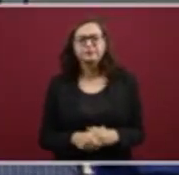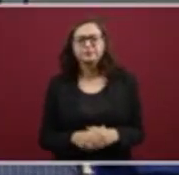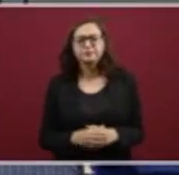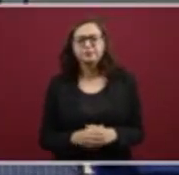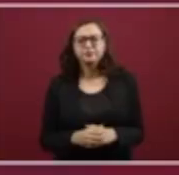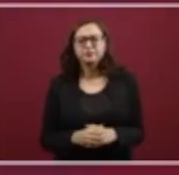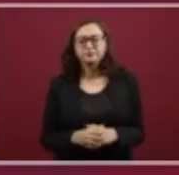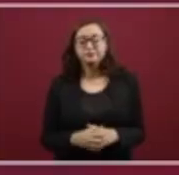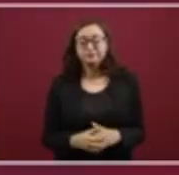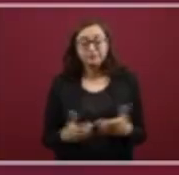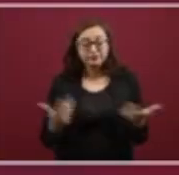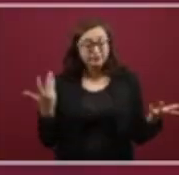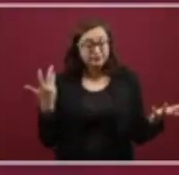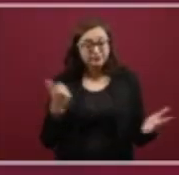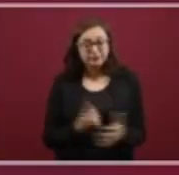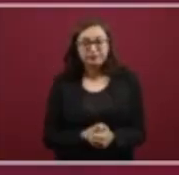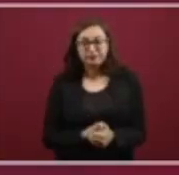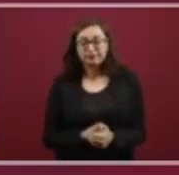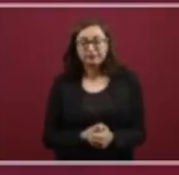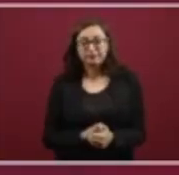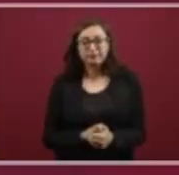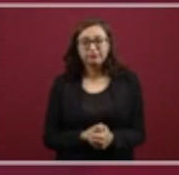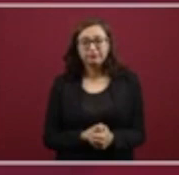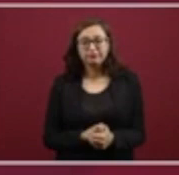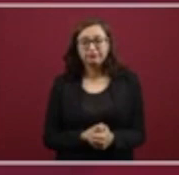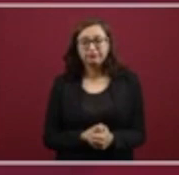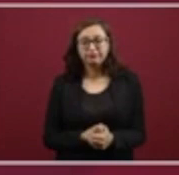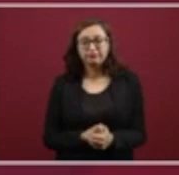Es que hay